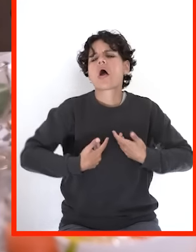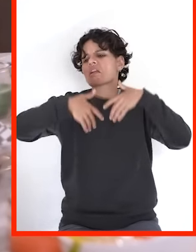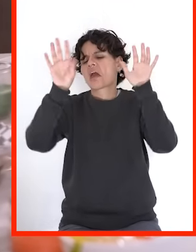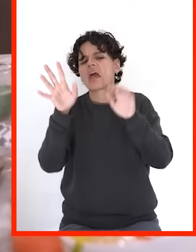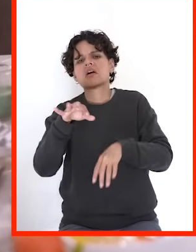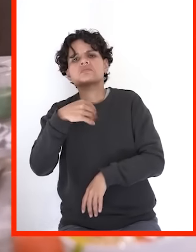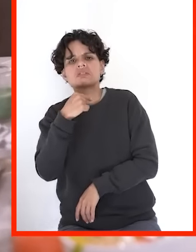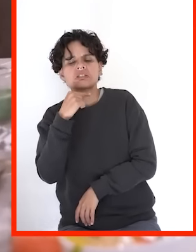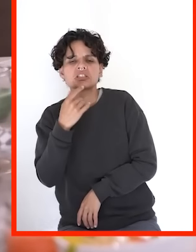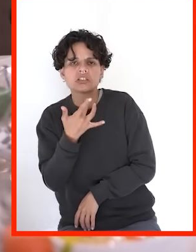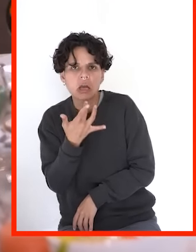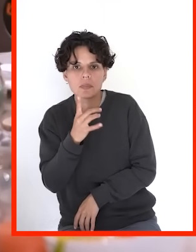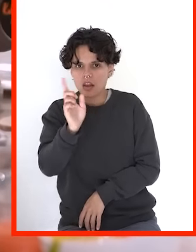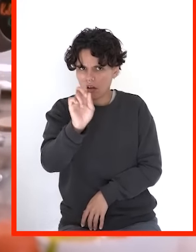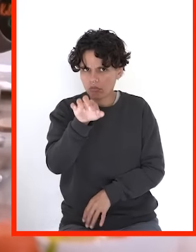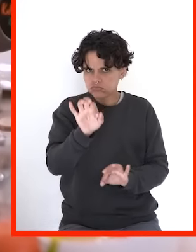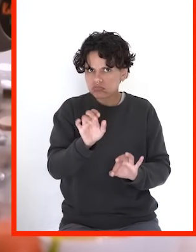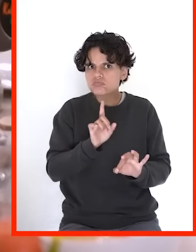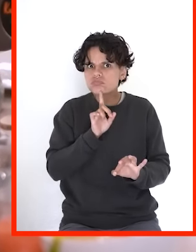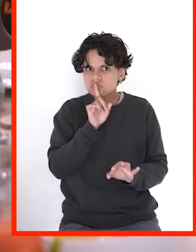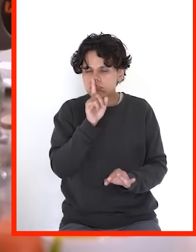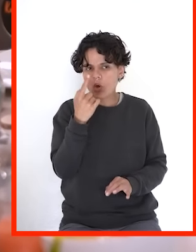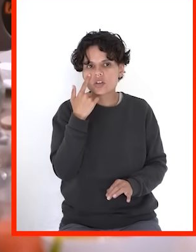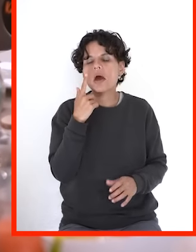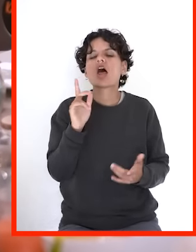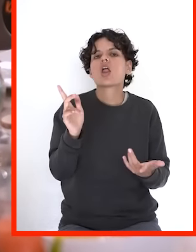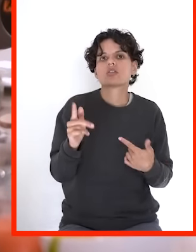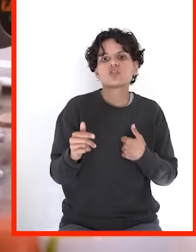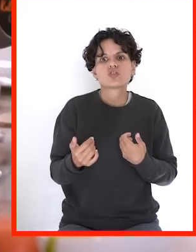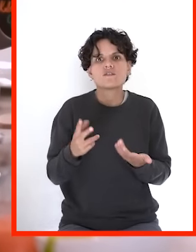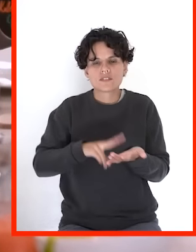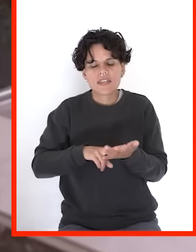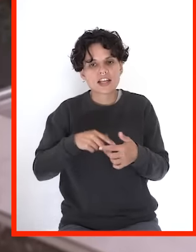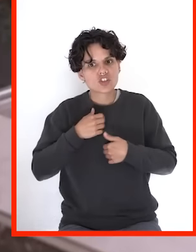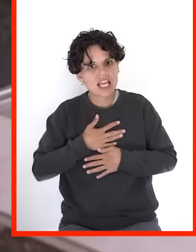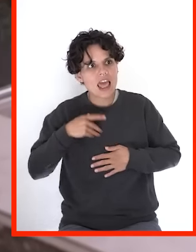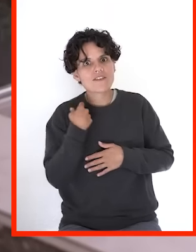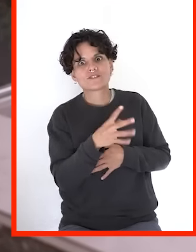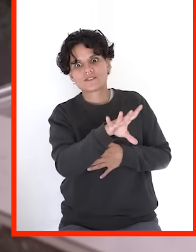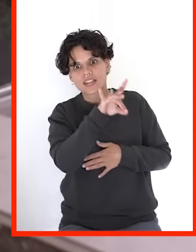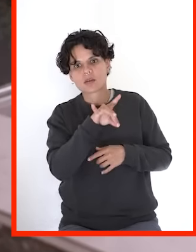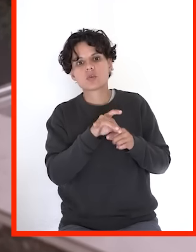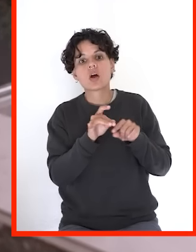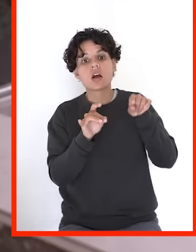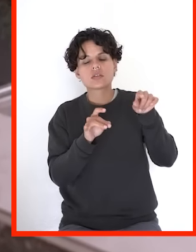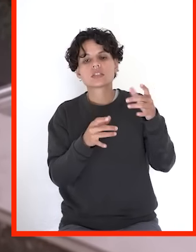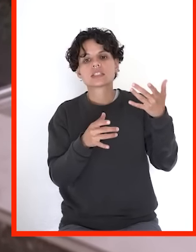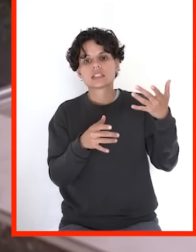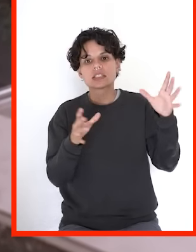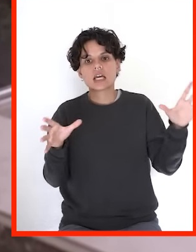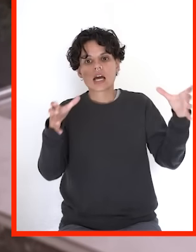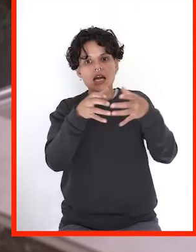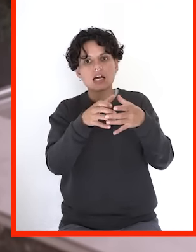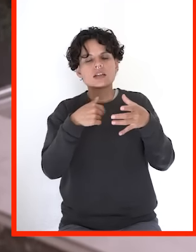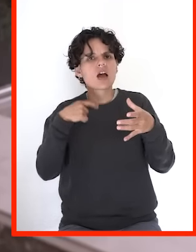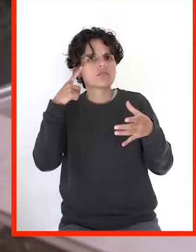Por eso, pues tú, o sea, no era una weá que estaba diciendo un truco, sino que sí, era una weá. El Acre cuando entró a Movimiento ya estaba tocando con el